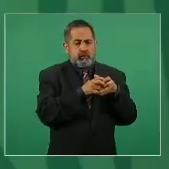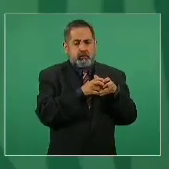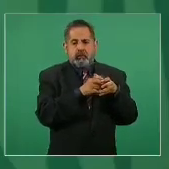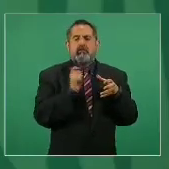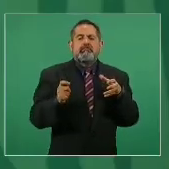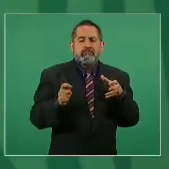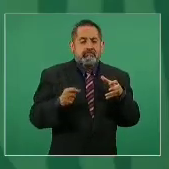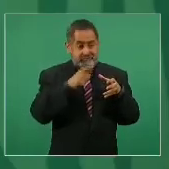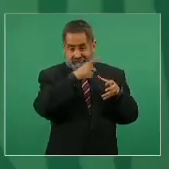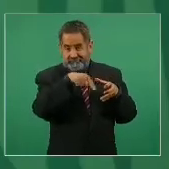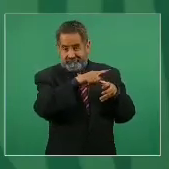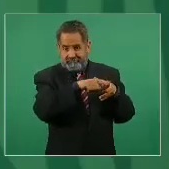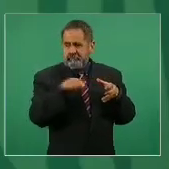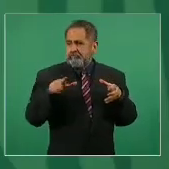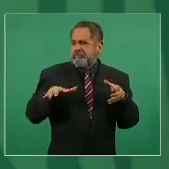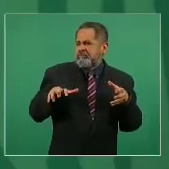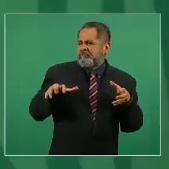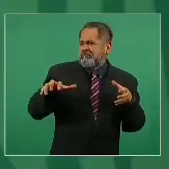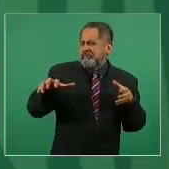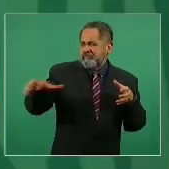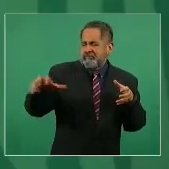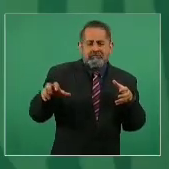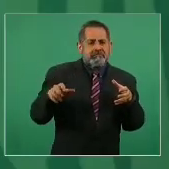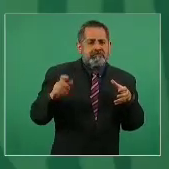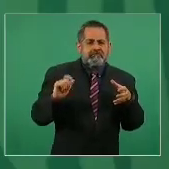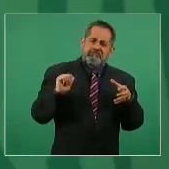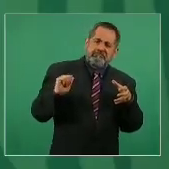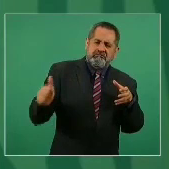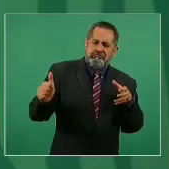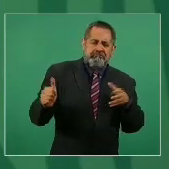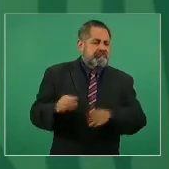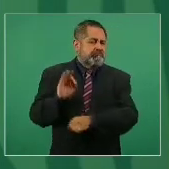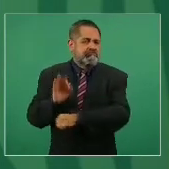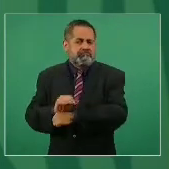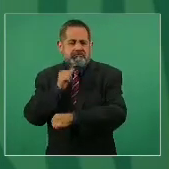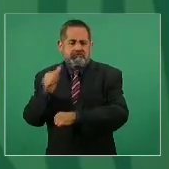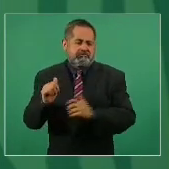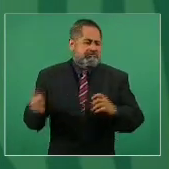mientras dejaron en el desamparo a la mayoría del pueblo.